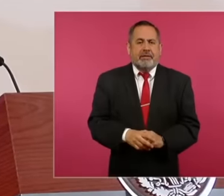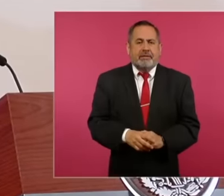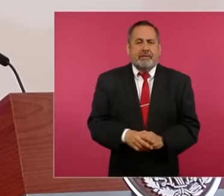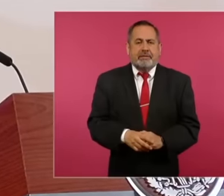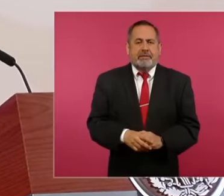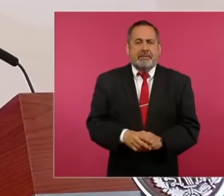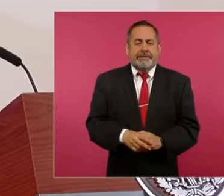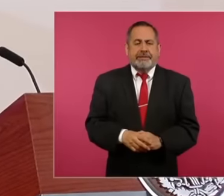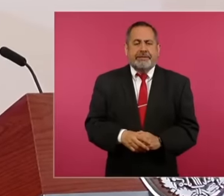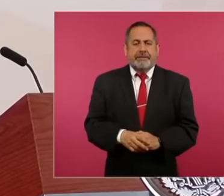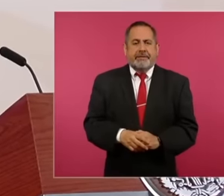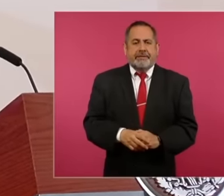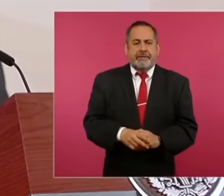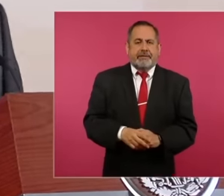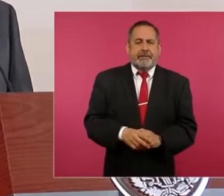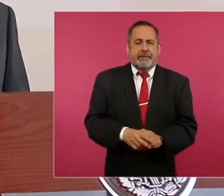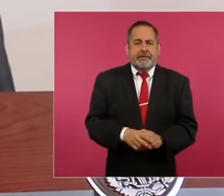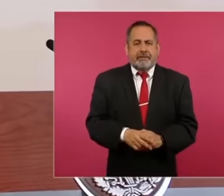están